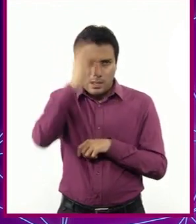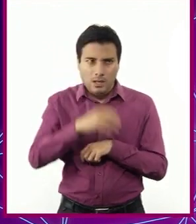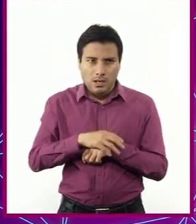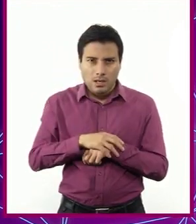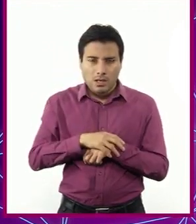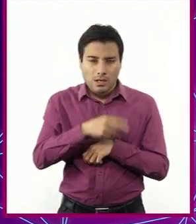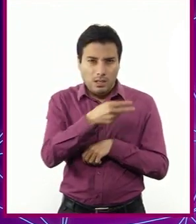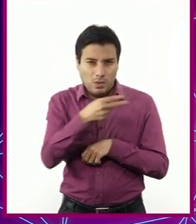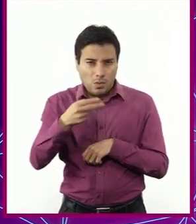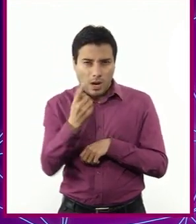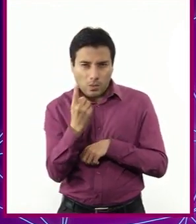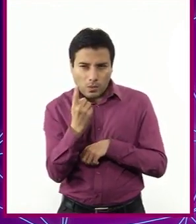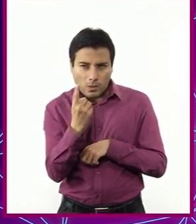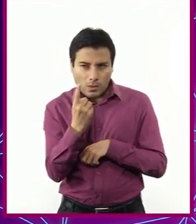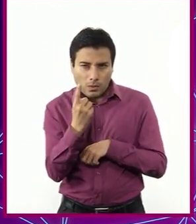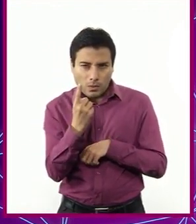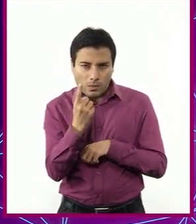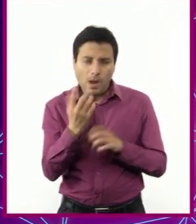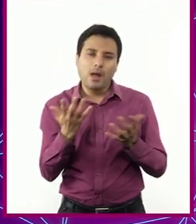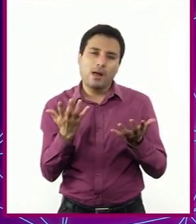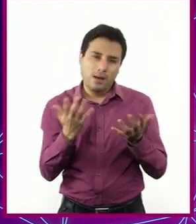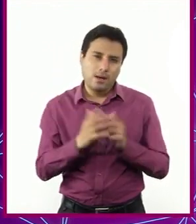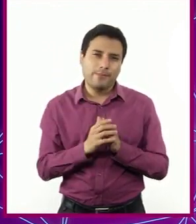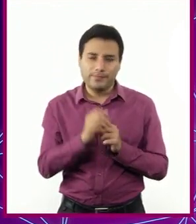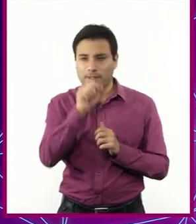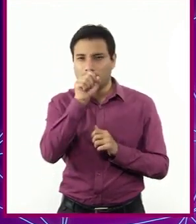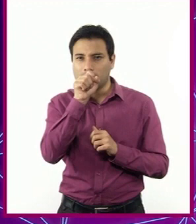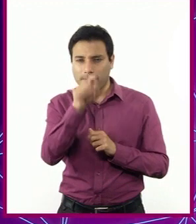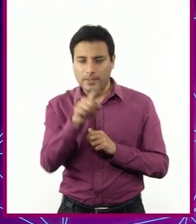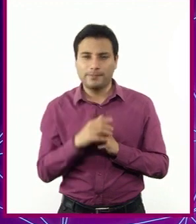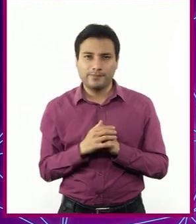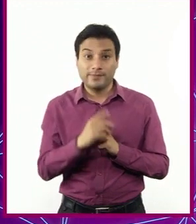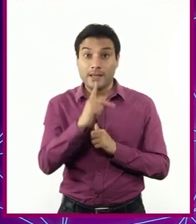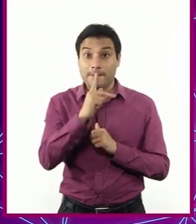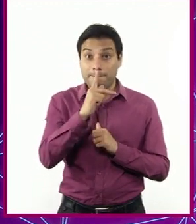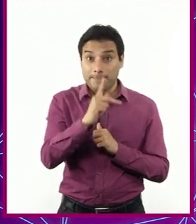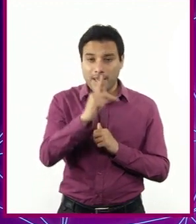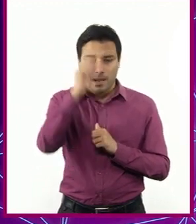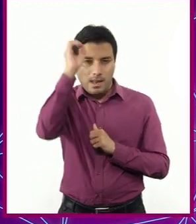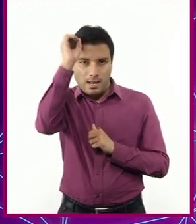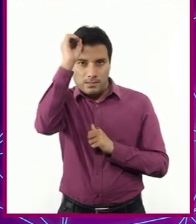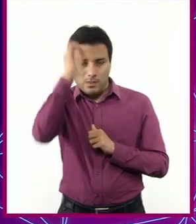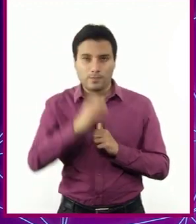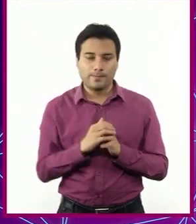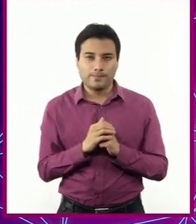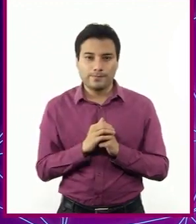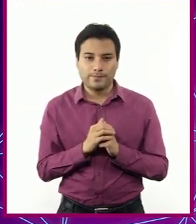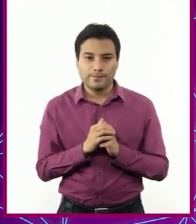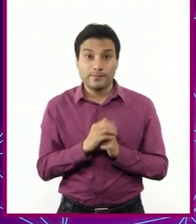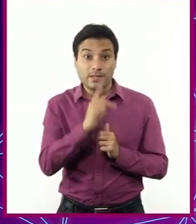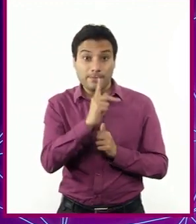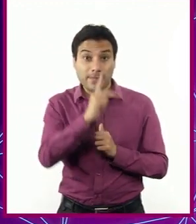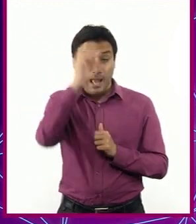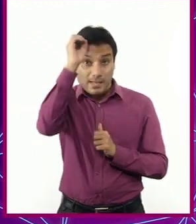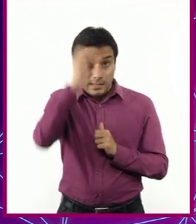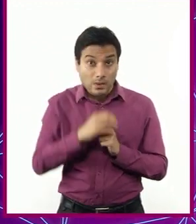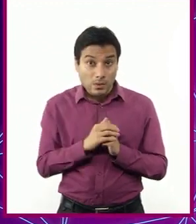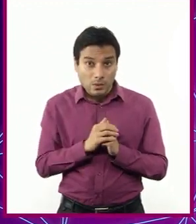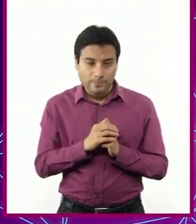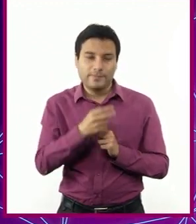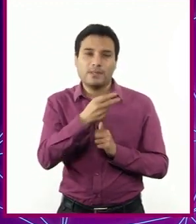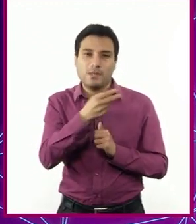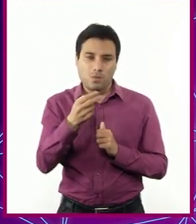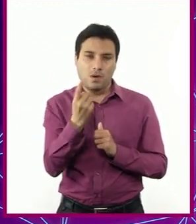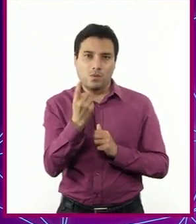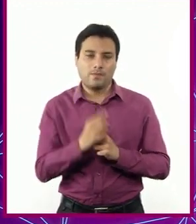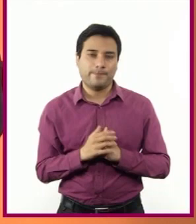1, y a su vez es igual a p a la 0. P a la 0 también es igual a